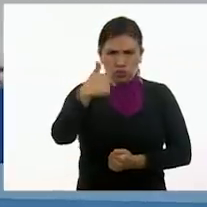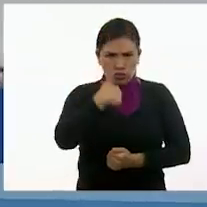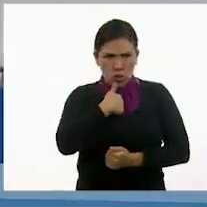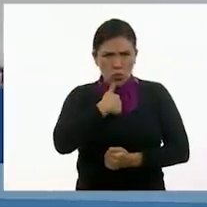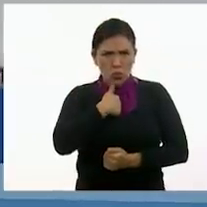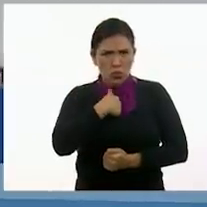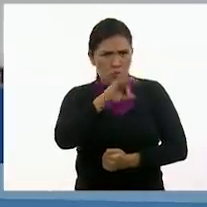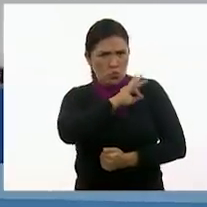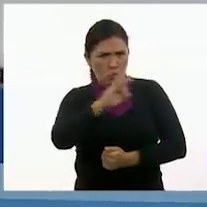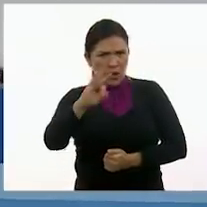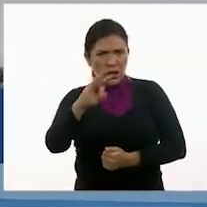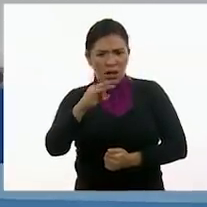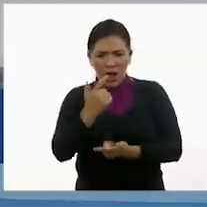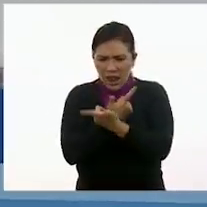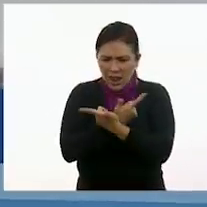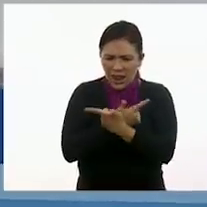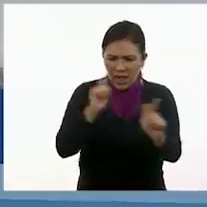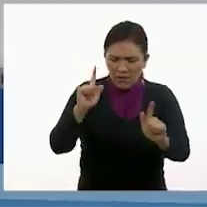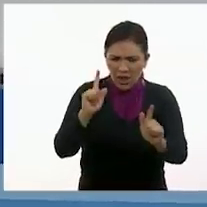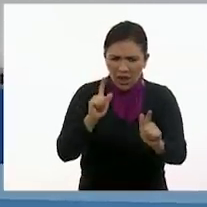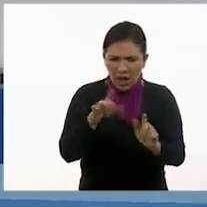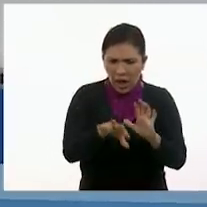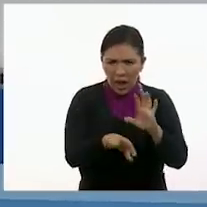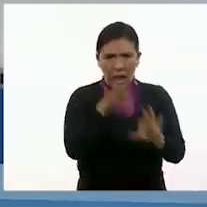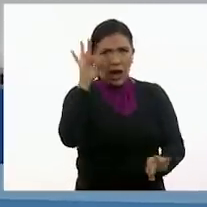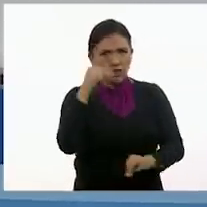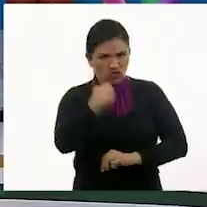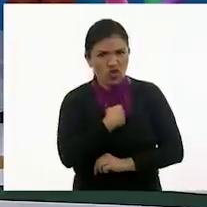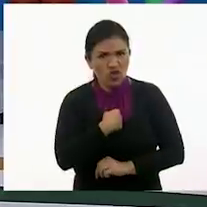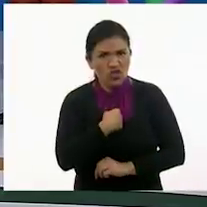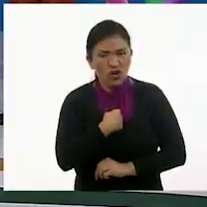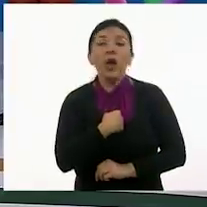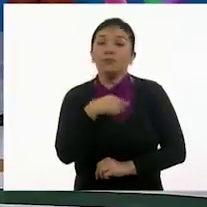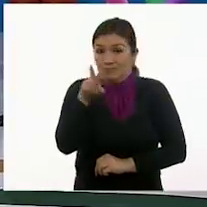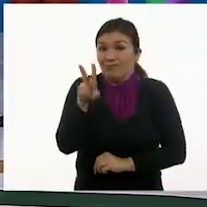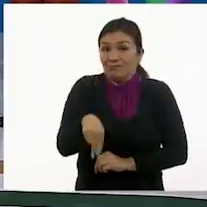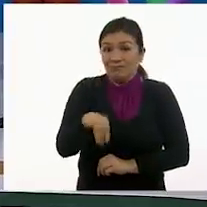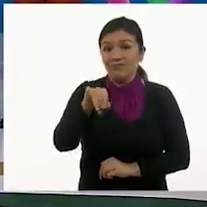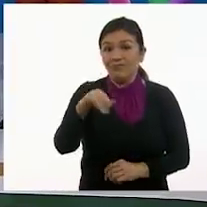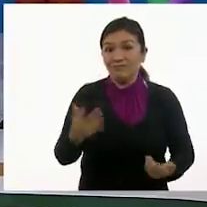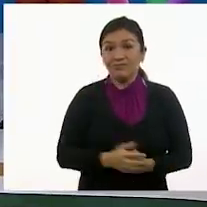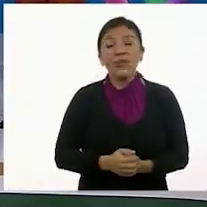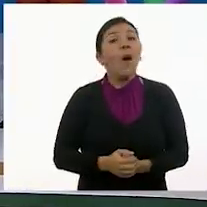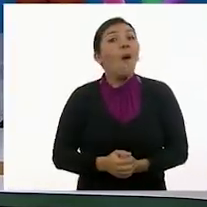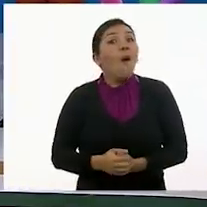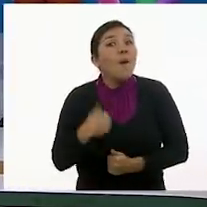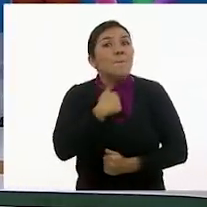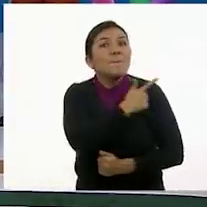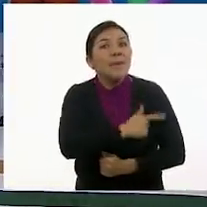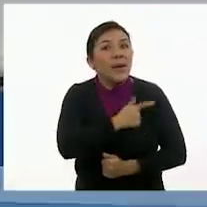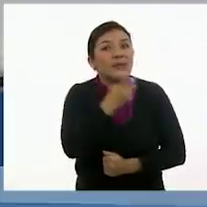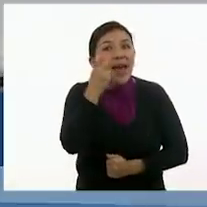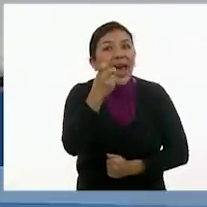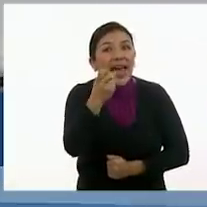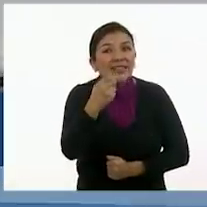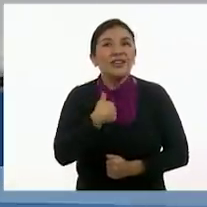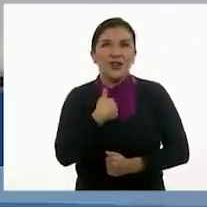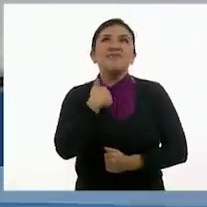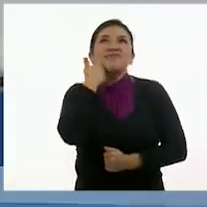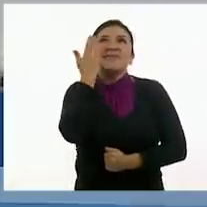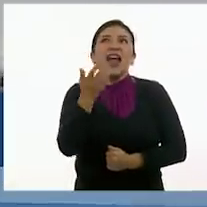o sea que yo siempre voy a tener la libertad de elegir. Exacto. ¡Wow! Me encanta la idea, me